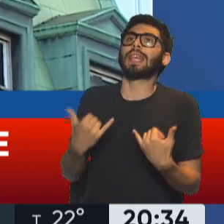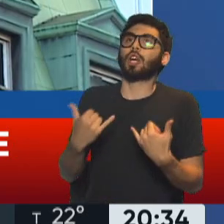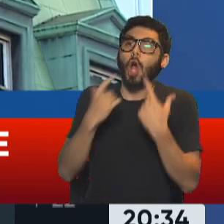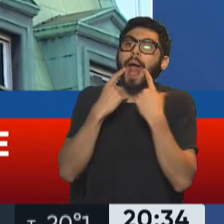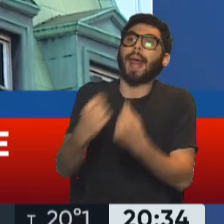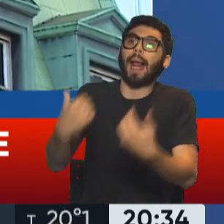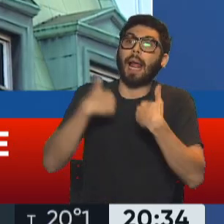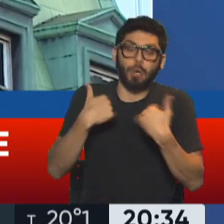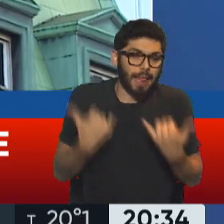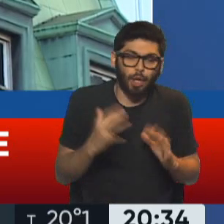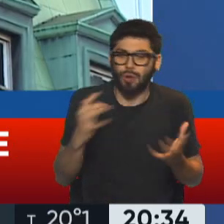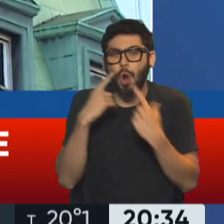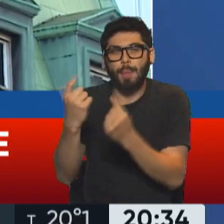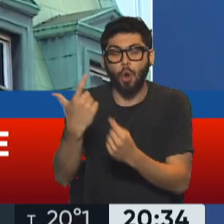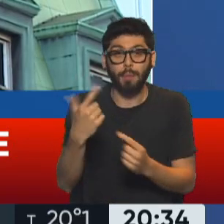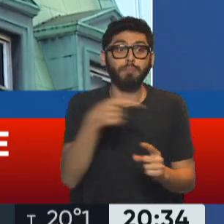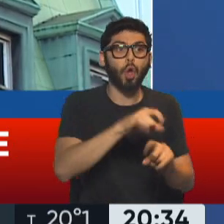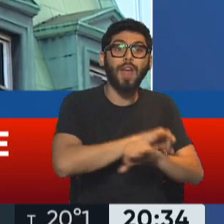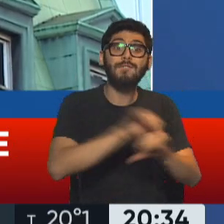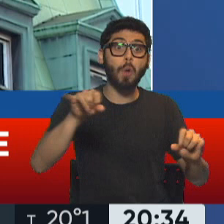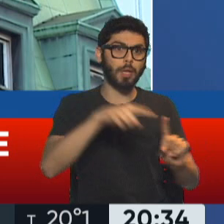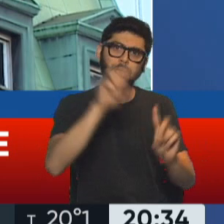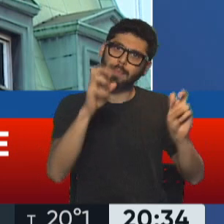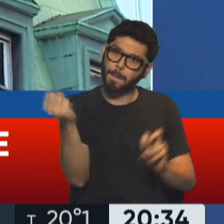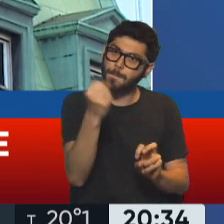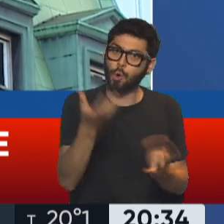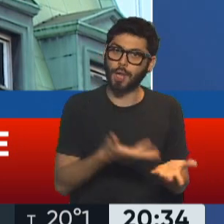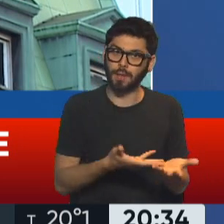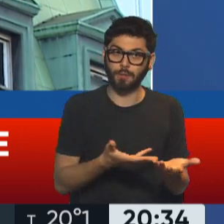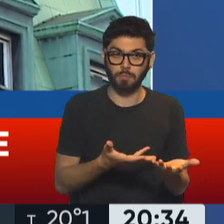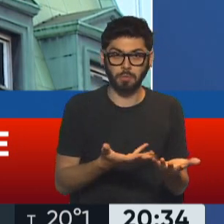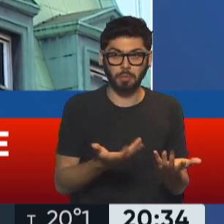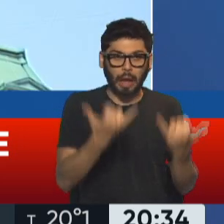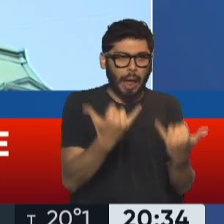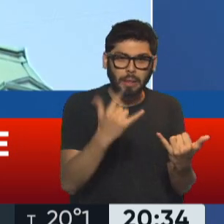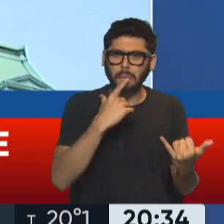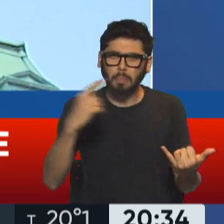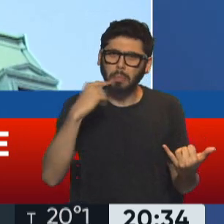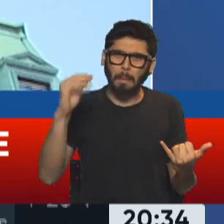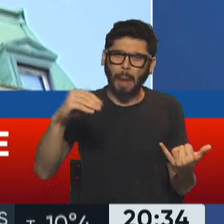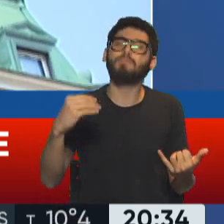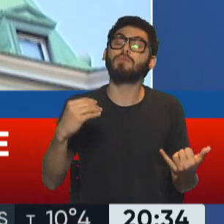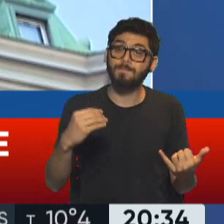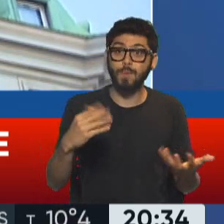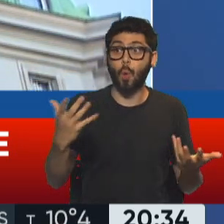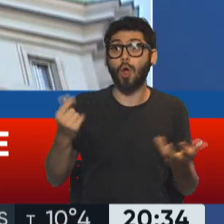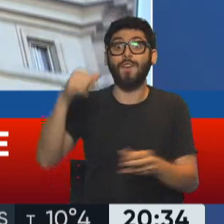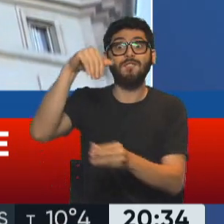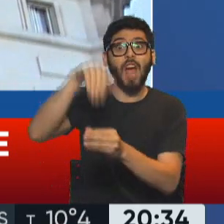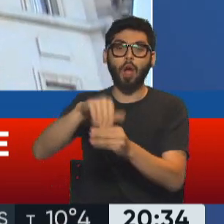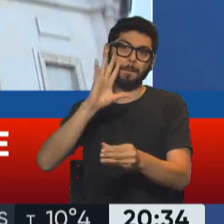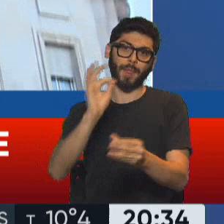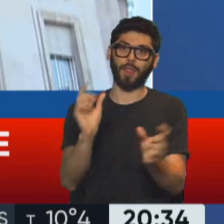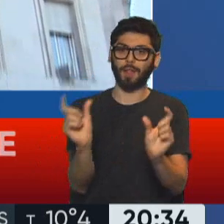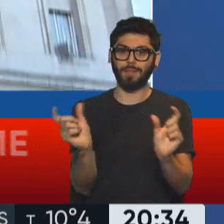el tema de la información sigue siendo muy importante, pero desnuda también lo que pasó con ese banco. Bueno, justamente estos dos modelos de país